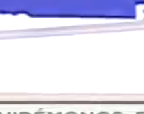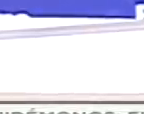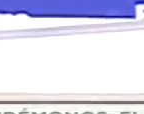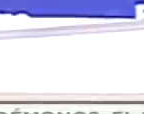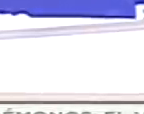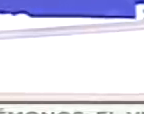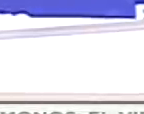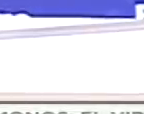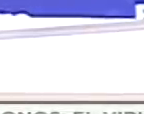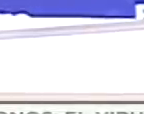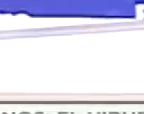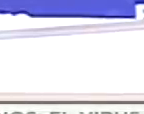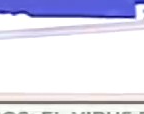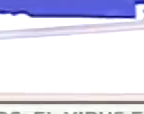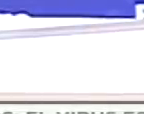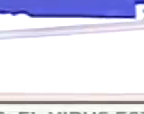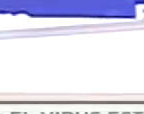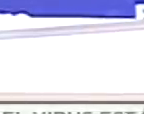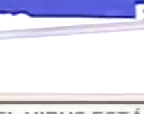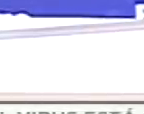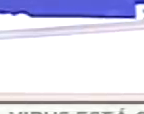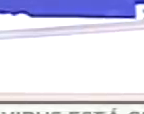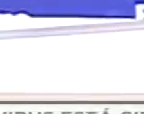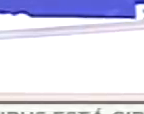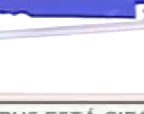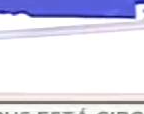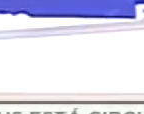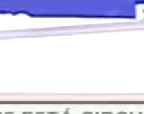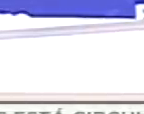Ahí lo pueden ver, lo estábamos viendo,